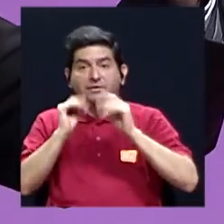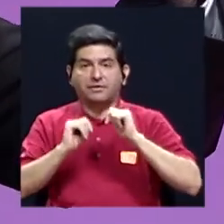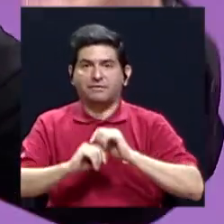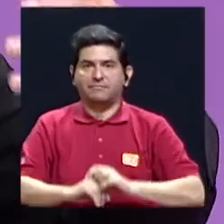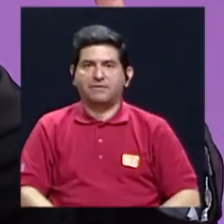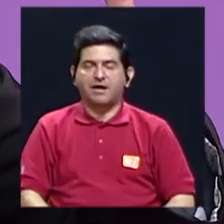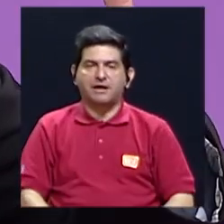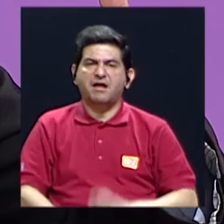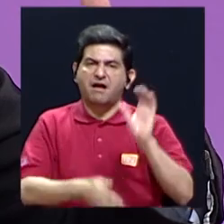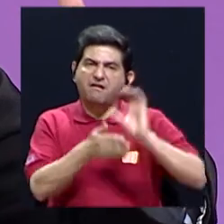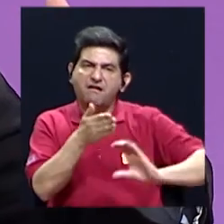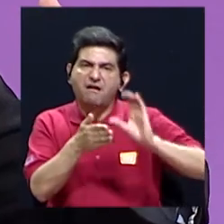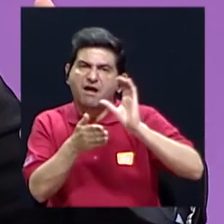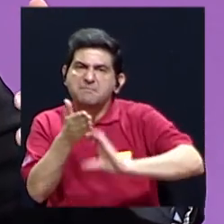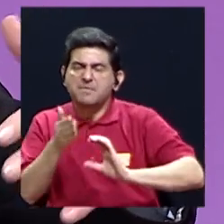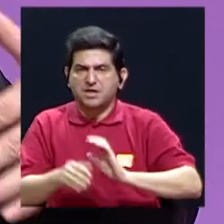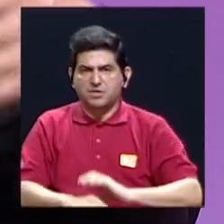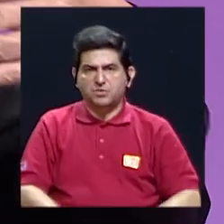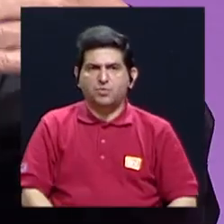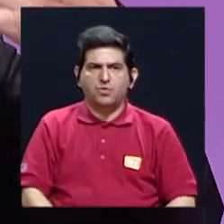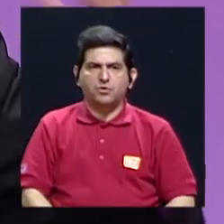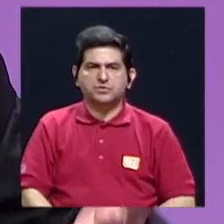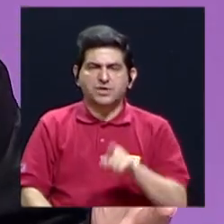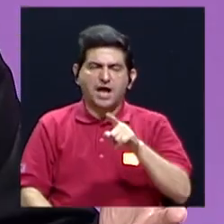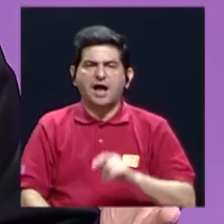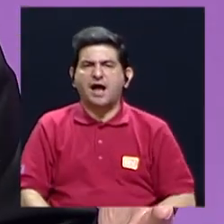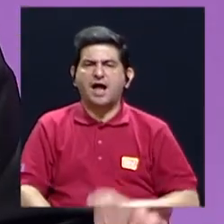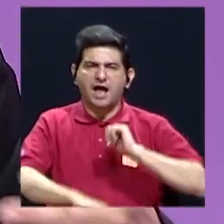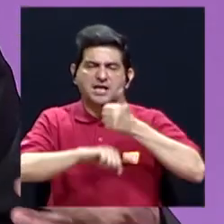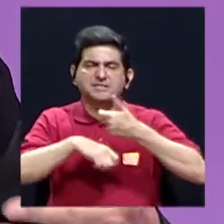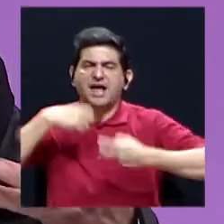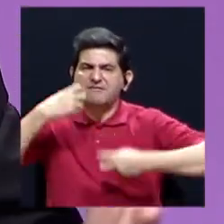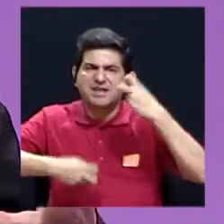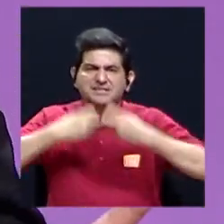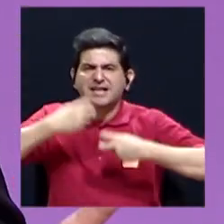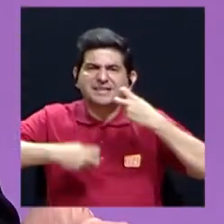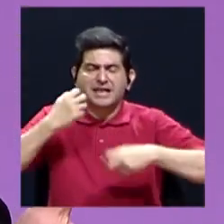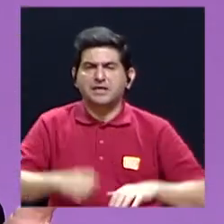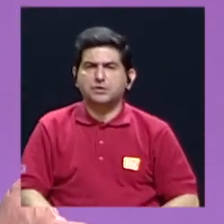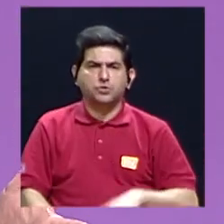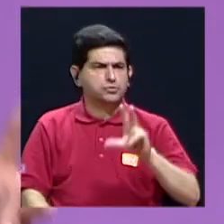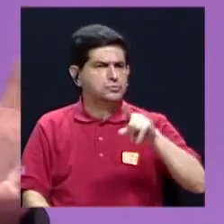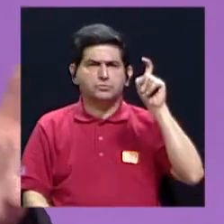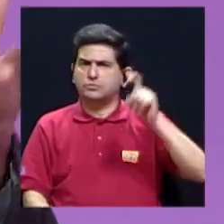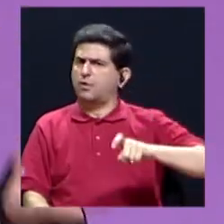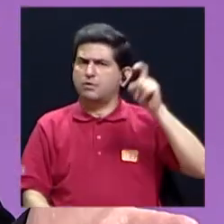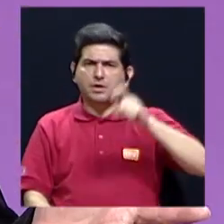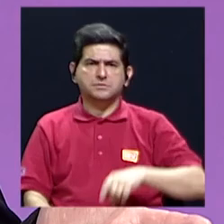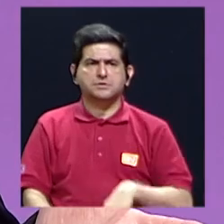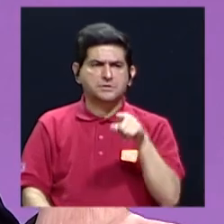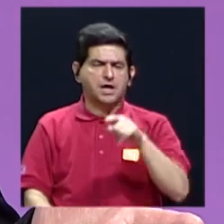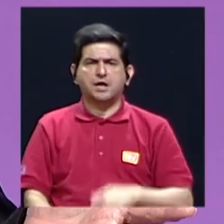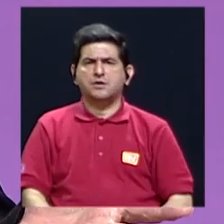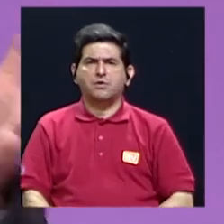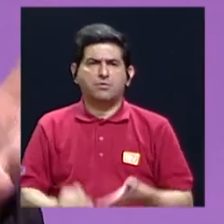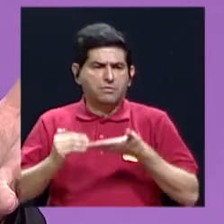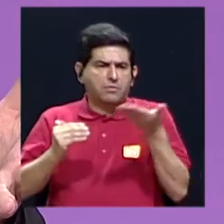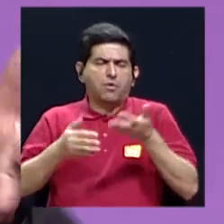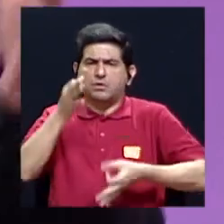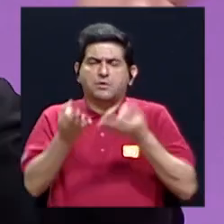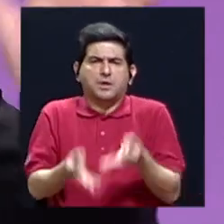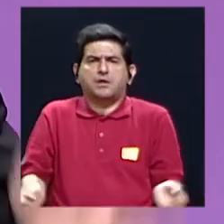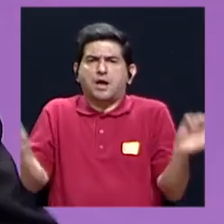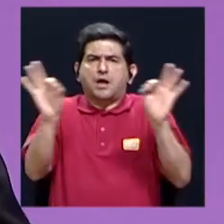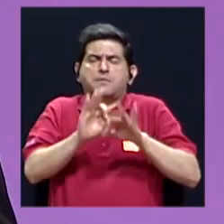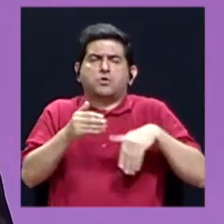a capítulos de tipificación de delitos, de cosas que no necesariamente son bienes jurídicos